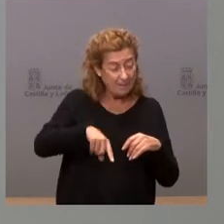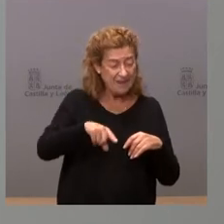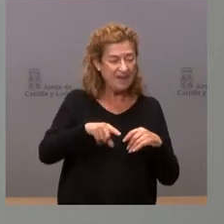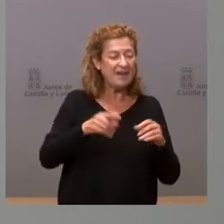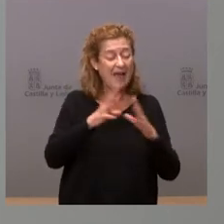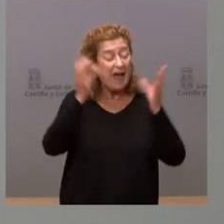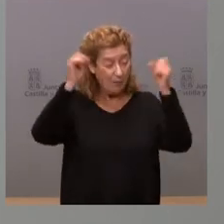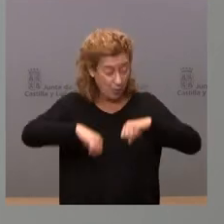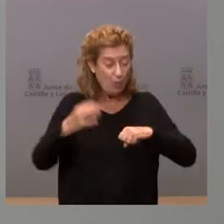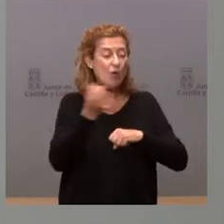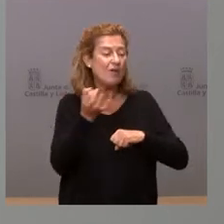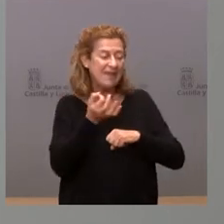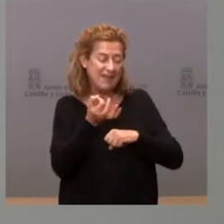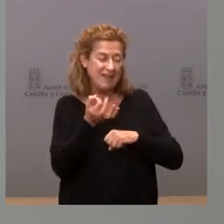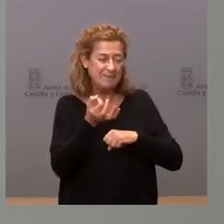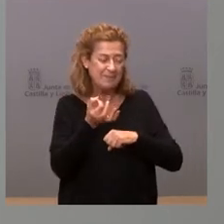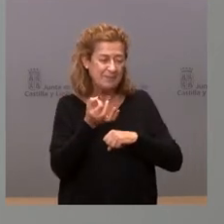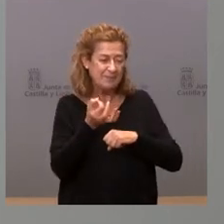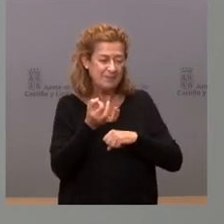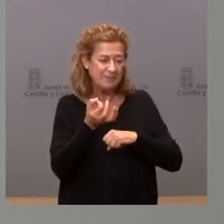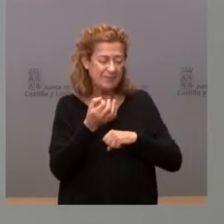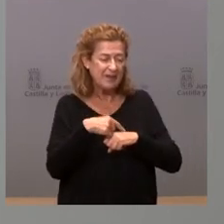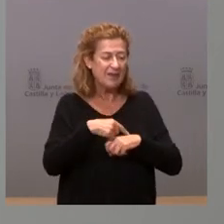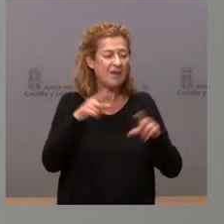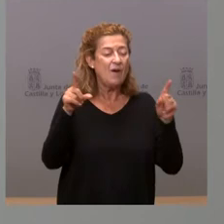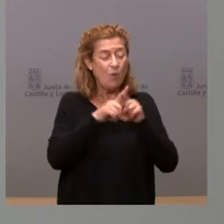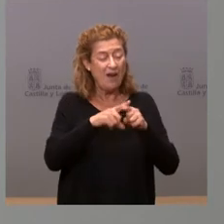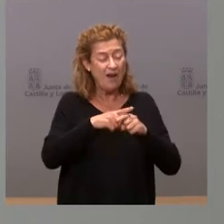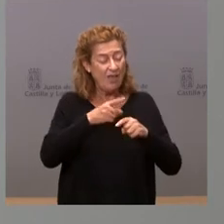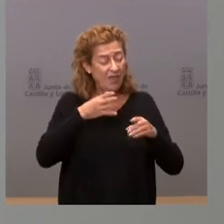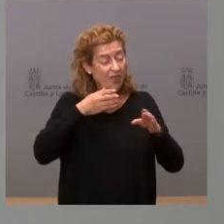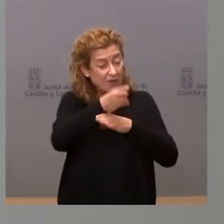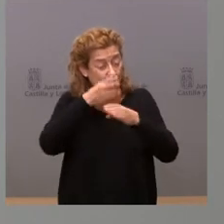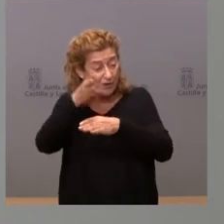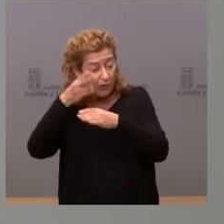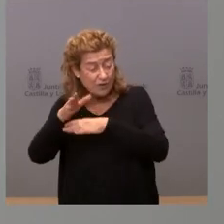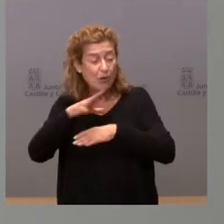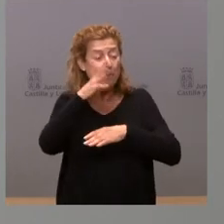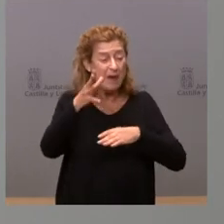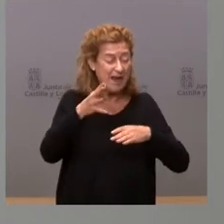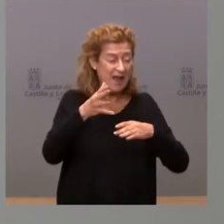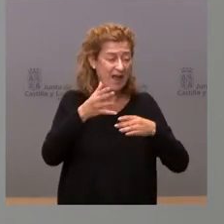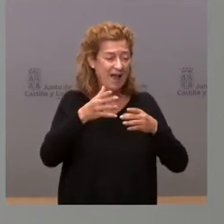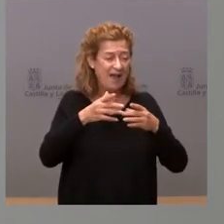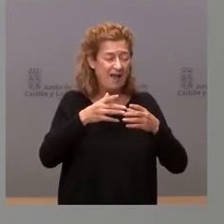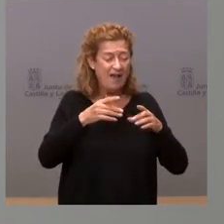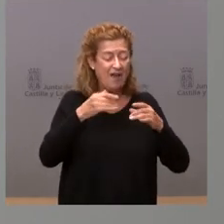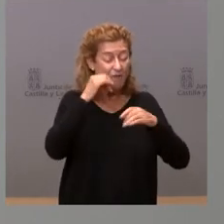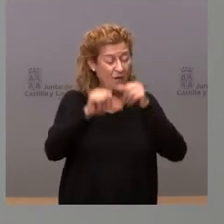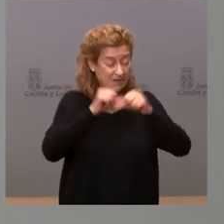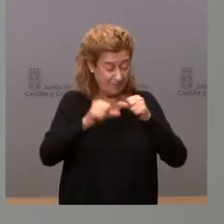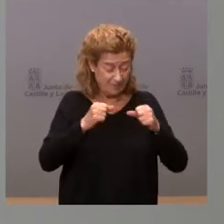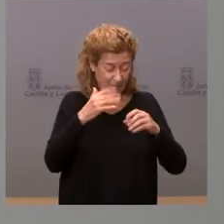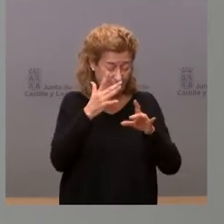aprobar que los los aforos en para los dos equipos correspondientes a la liga acb